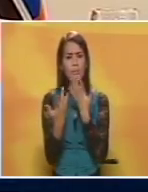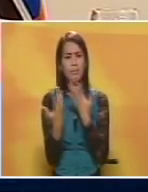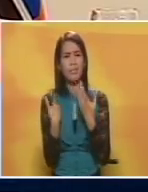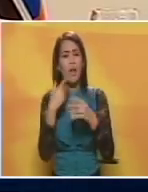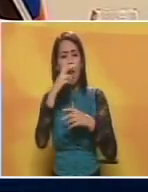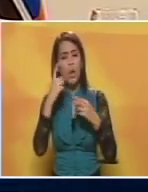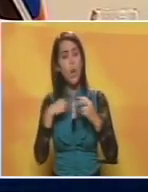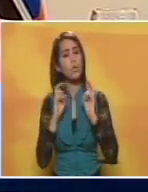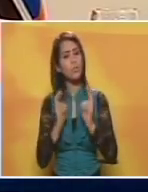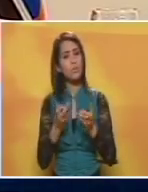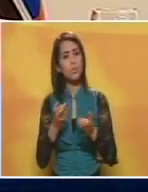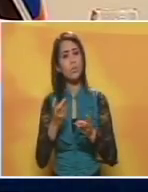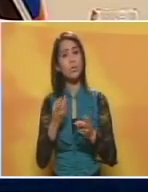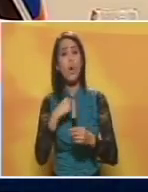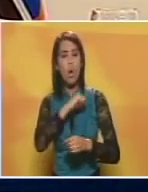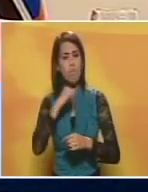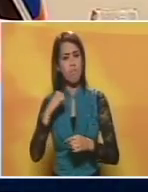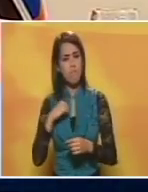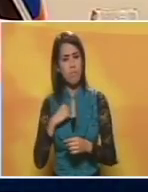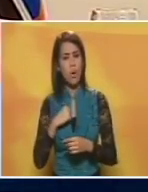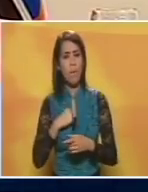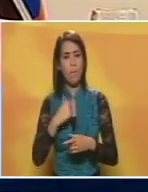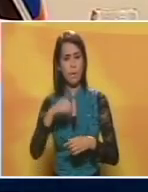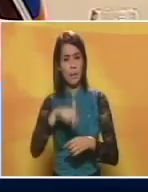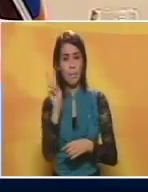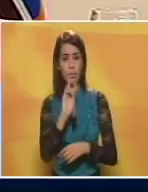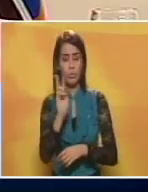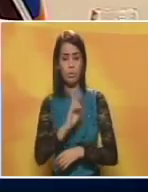en los asuntos internos de la nación.